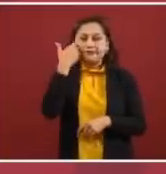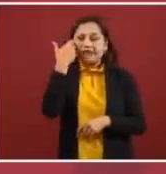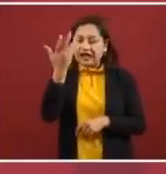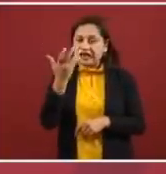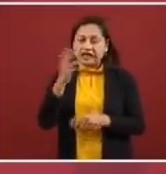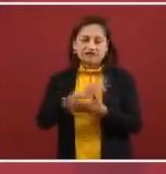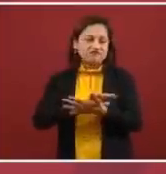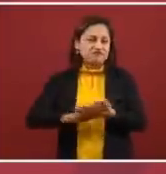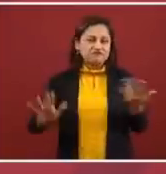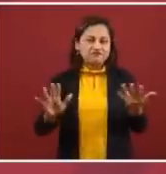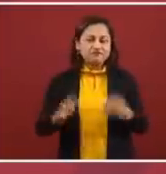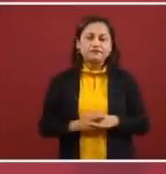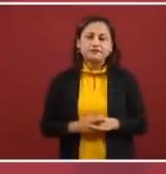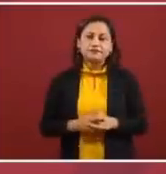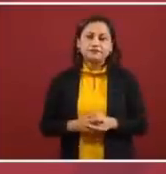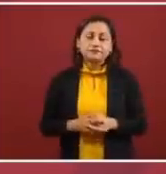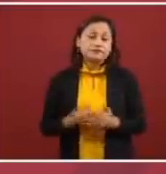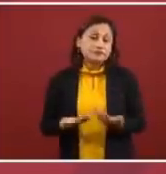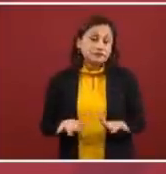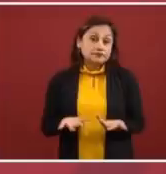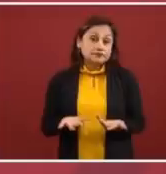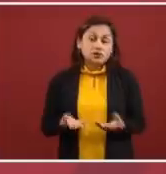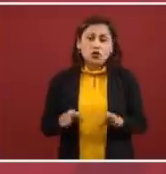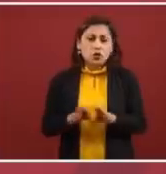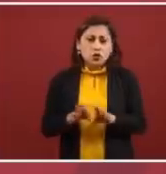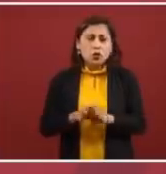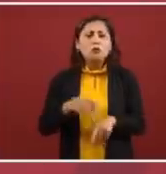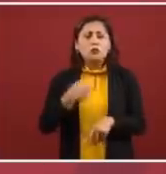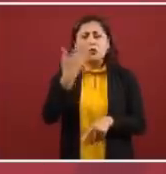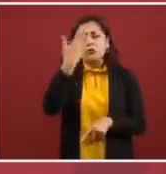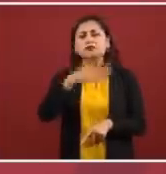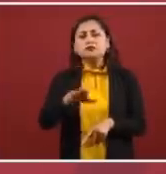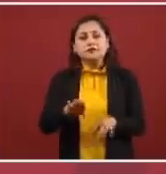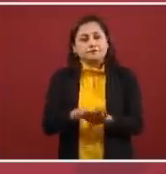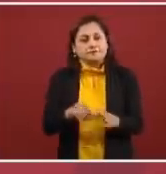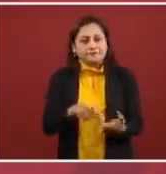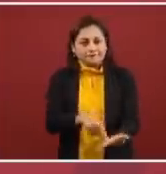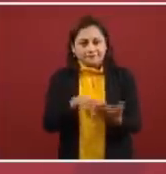y lo muestran así los datos de letalidad